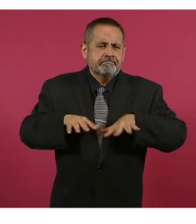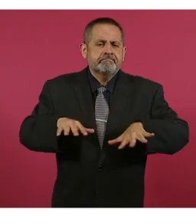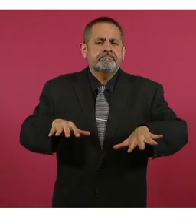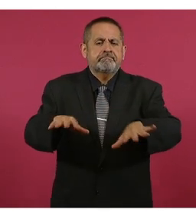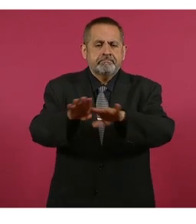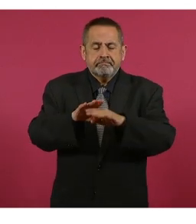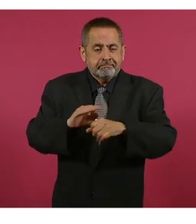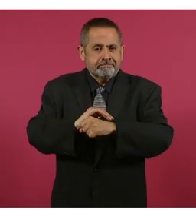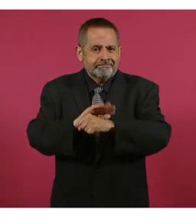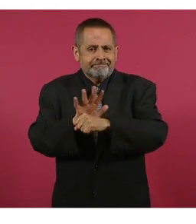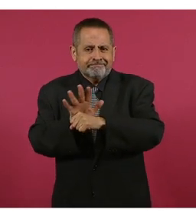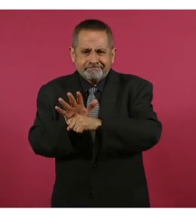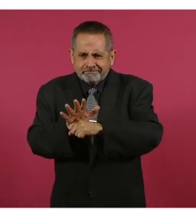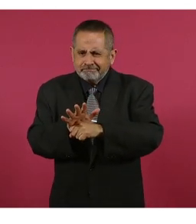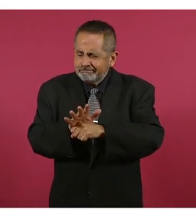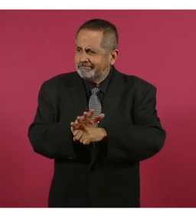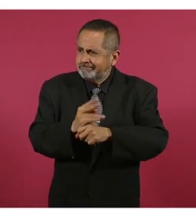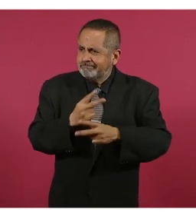de COVID.